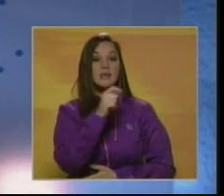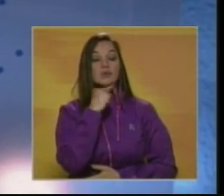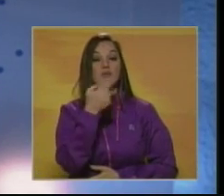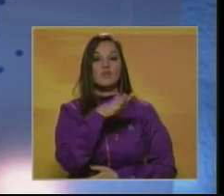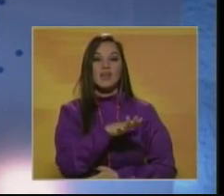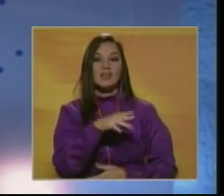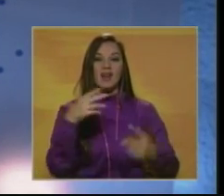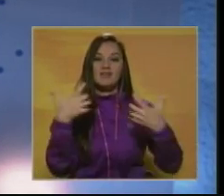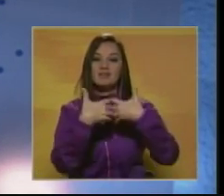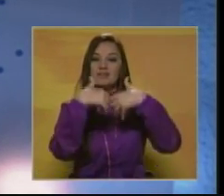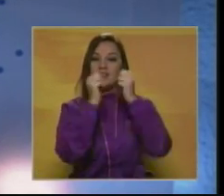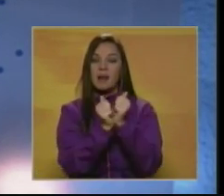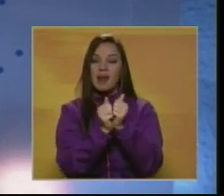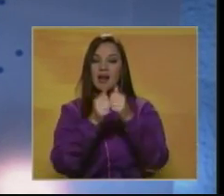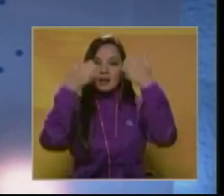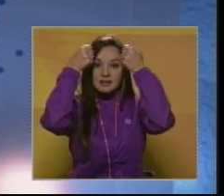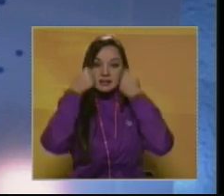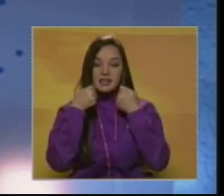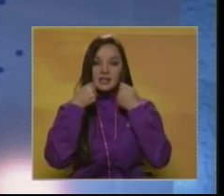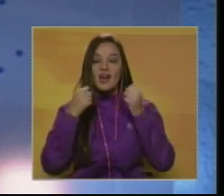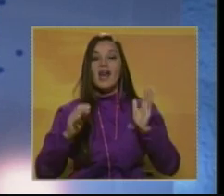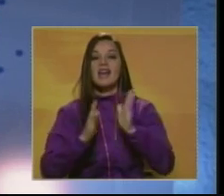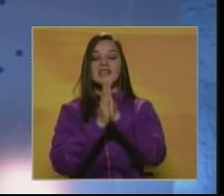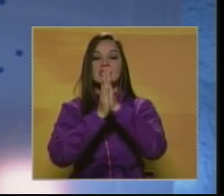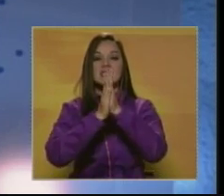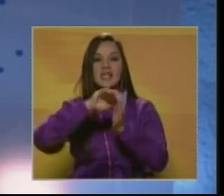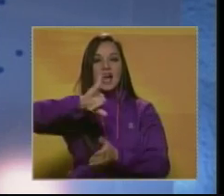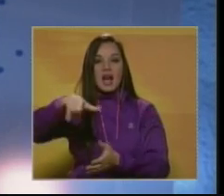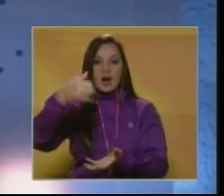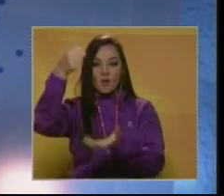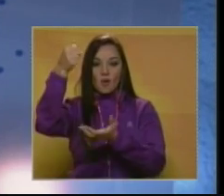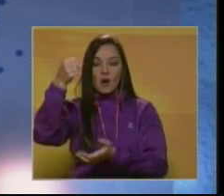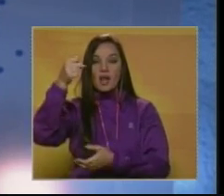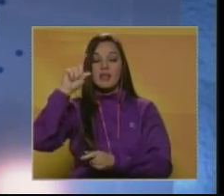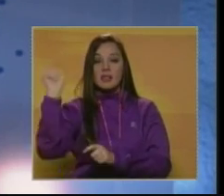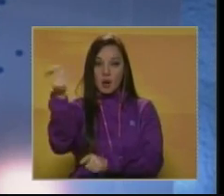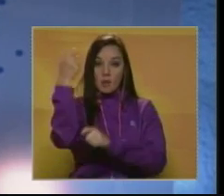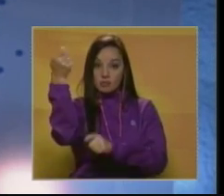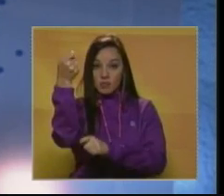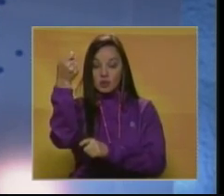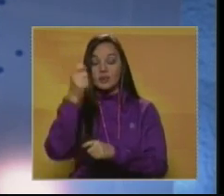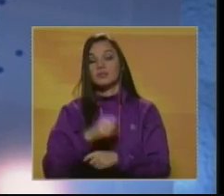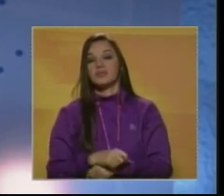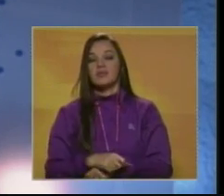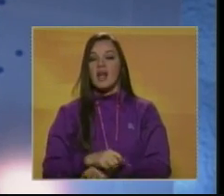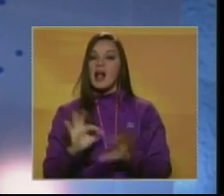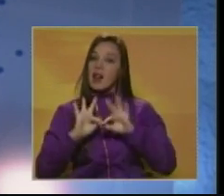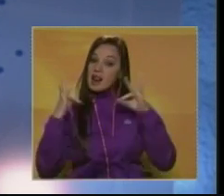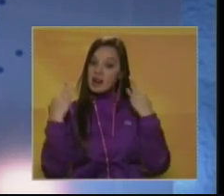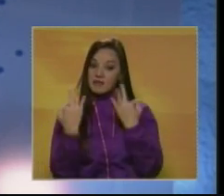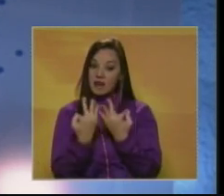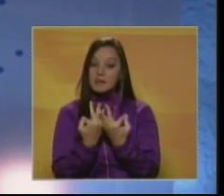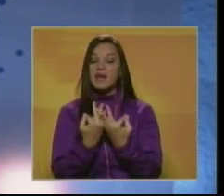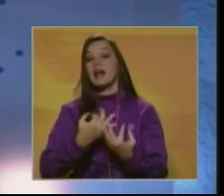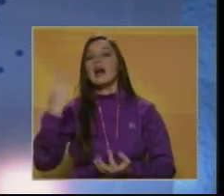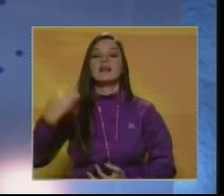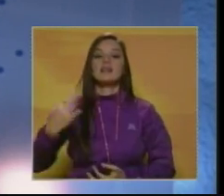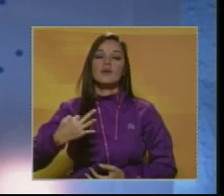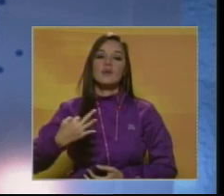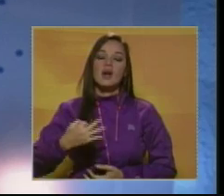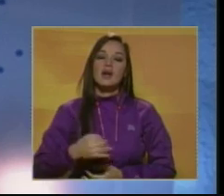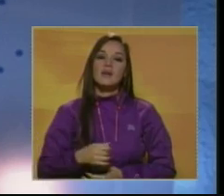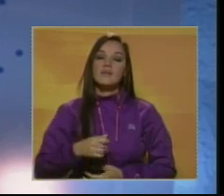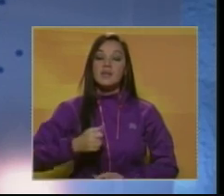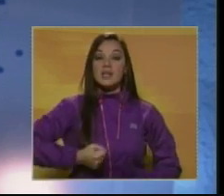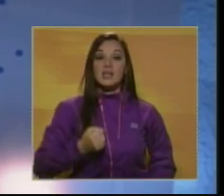centro penitenciario 26 de julio, ubicado en San Juan de los Morros, capital del estado Guárico, familiares de los privados de libertad aseguraron que los